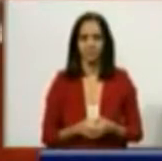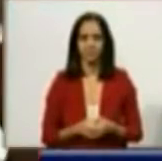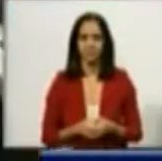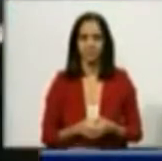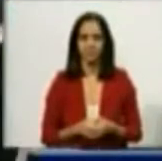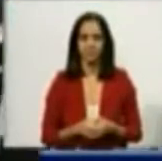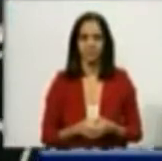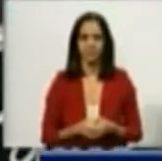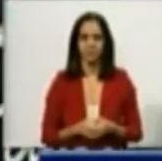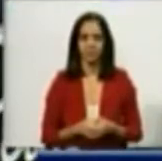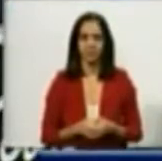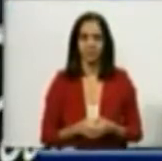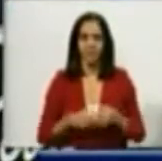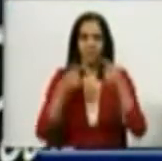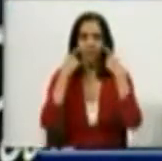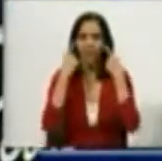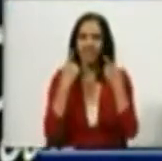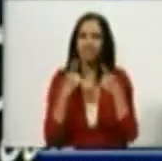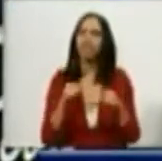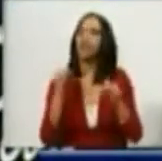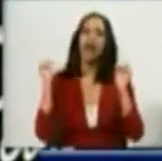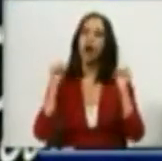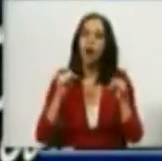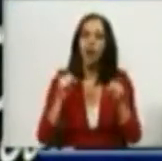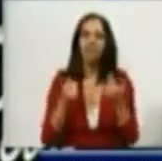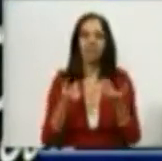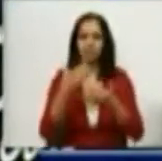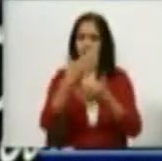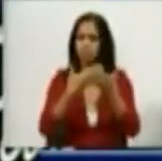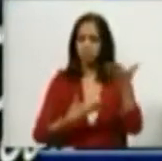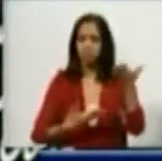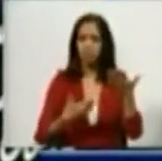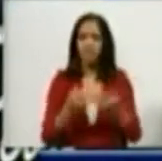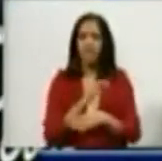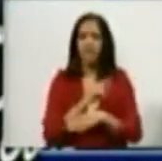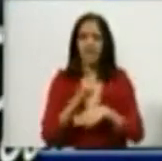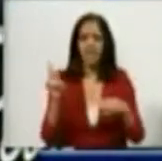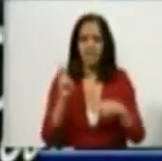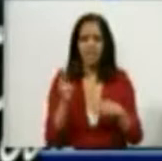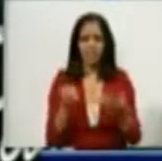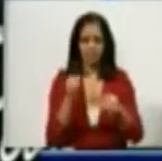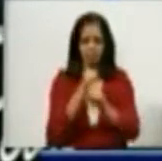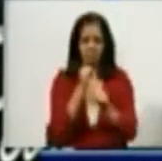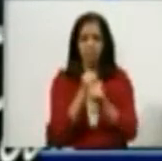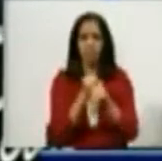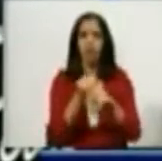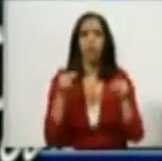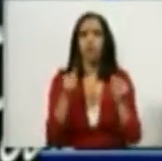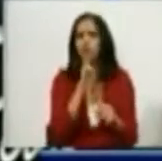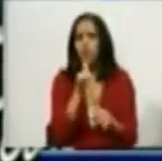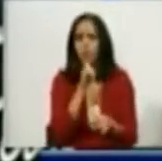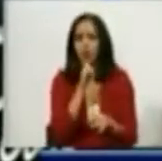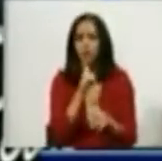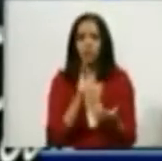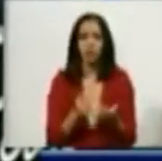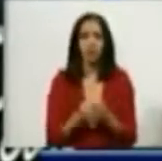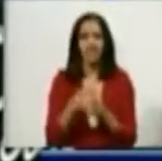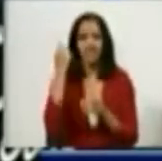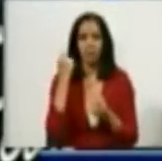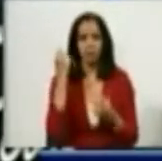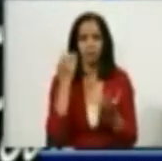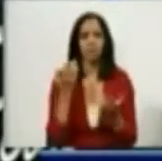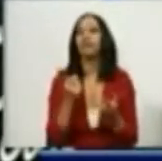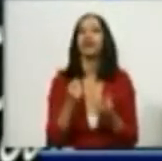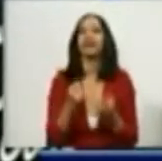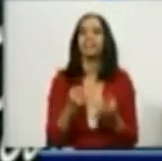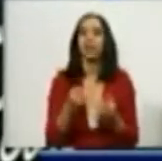fíjate está circulando en este momento en las redes una información acerca de que de esa solar solo se va de un nuevo tiempo y